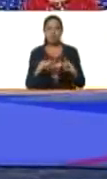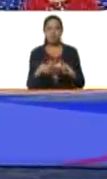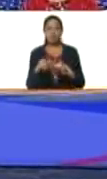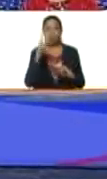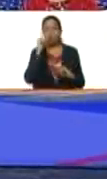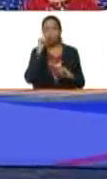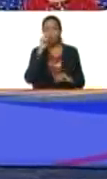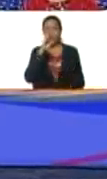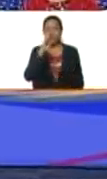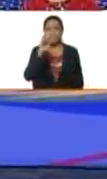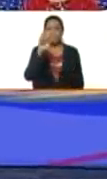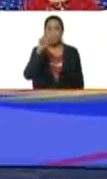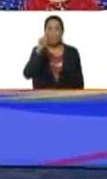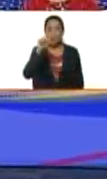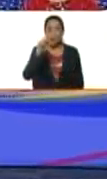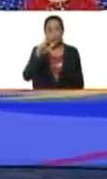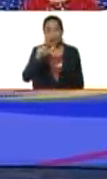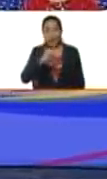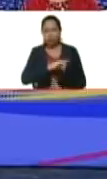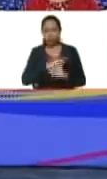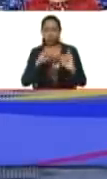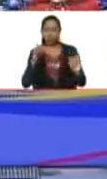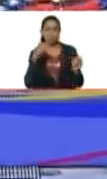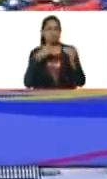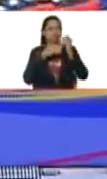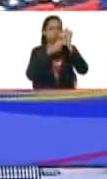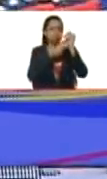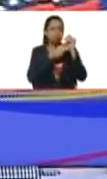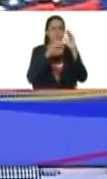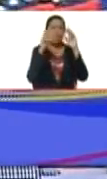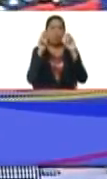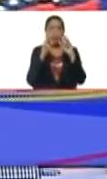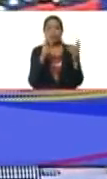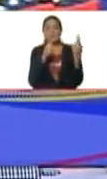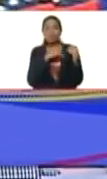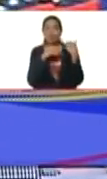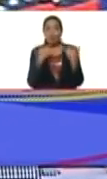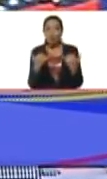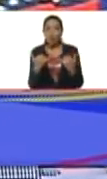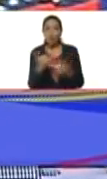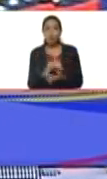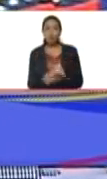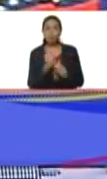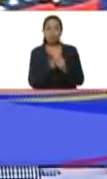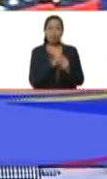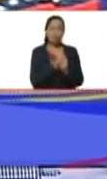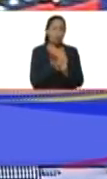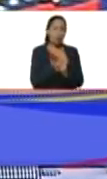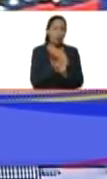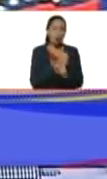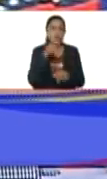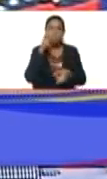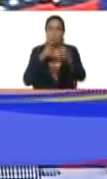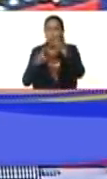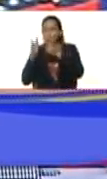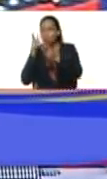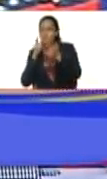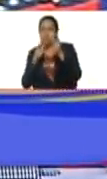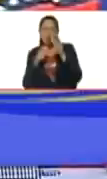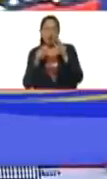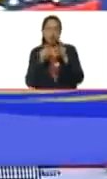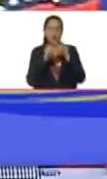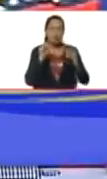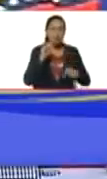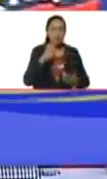Bernal Martínez lo está haciendo, está orientado a las nuevas tareas de trabajo, patrullaje,